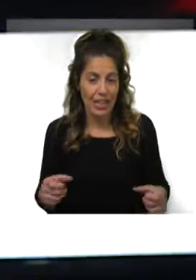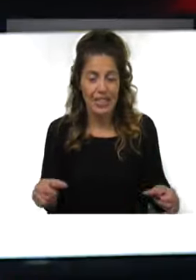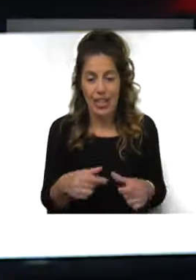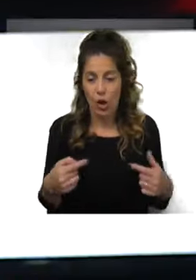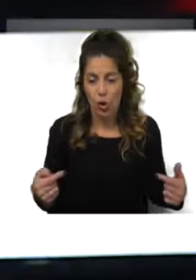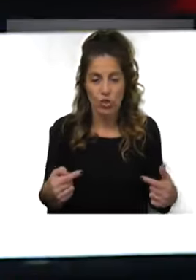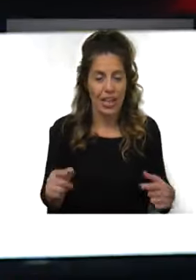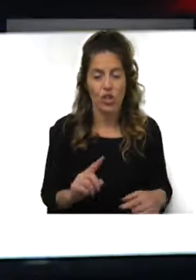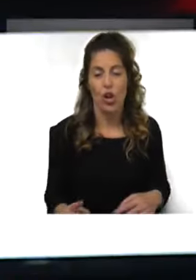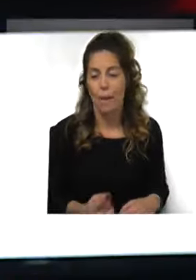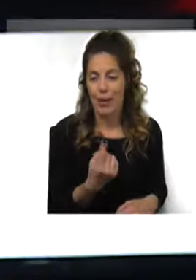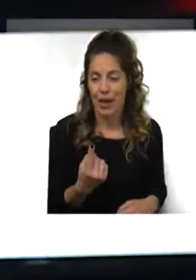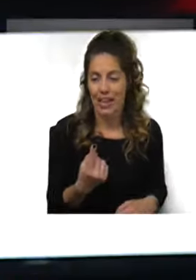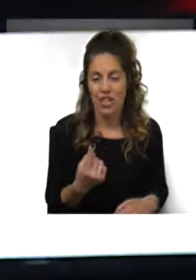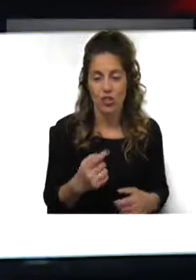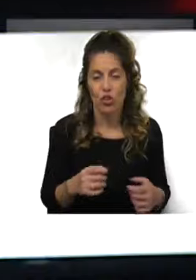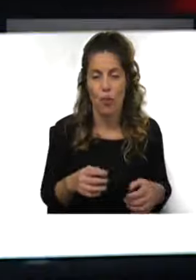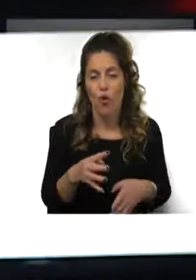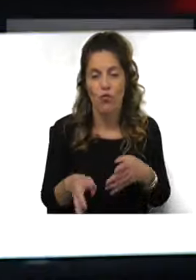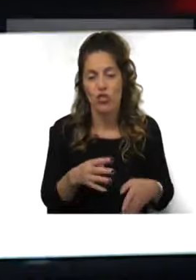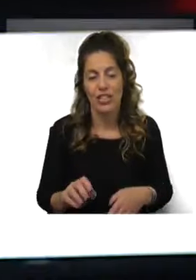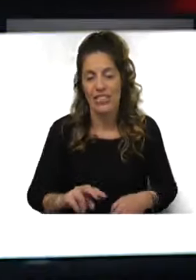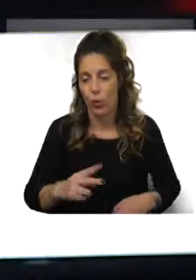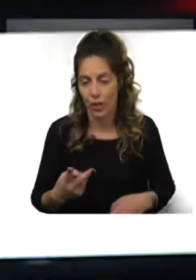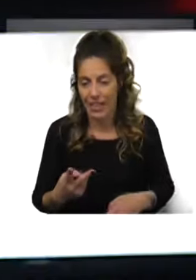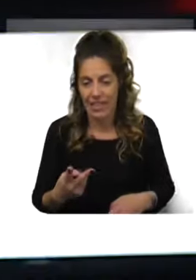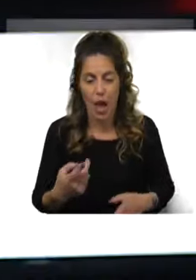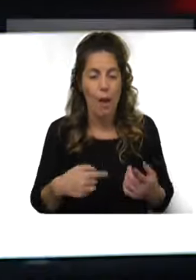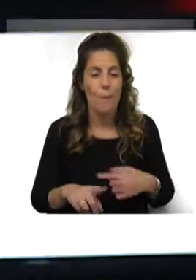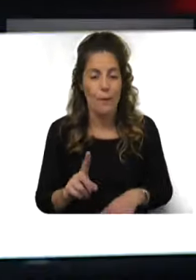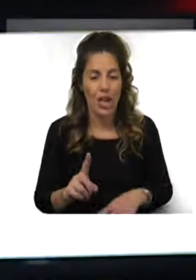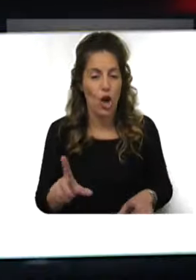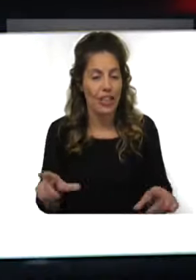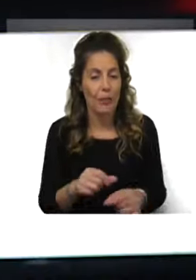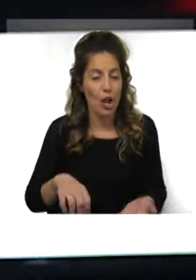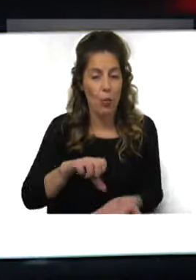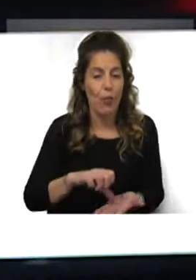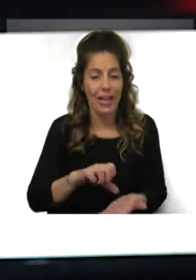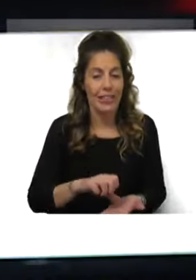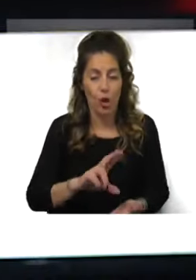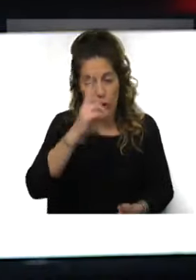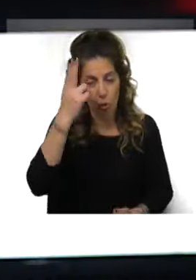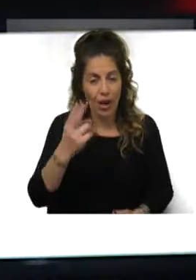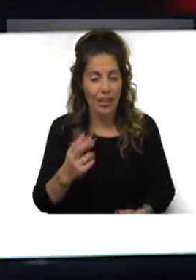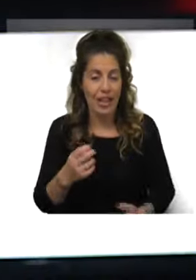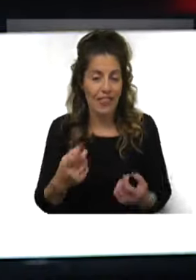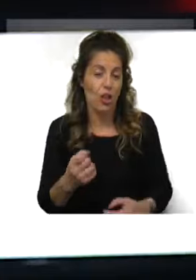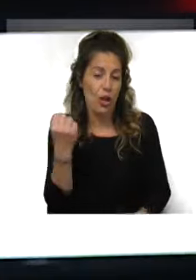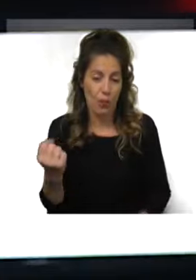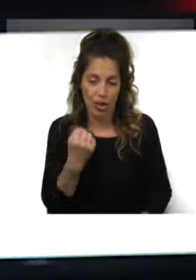primaria que son las secundarias subsidiarias pero que terminan en un país como Uruguay siendo protagonistas no